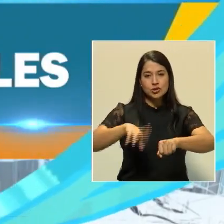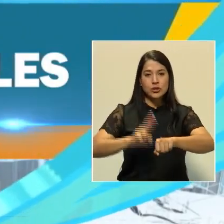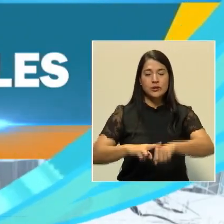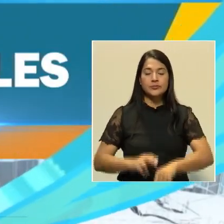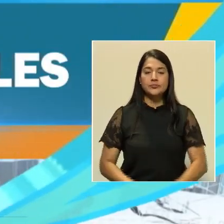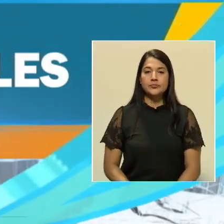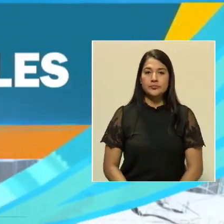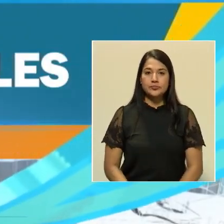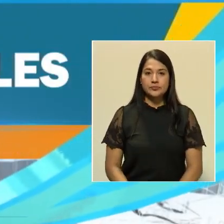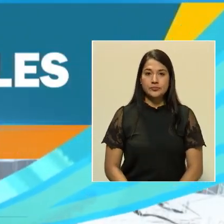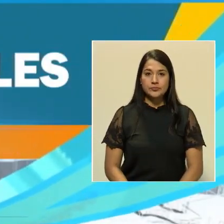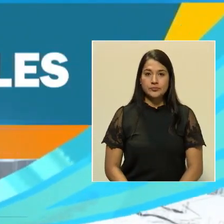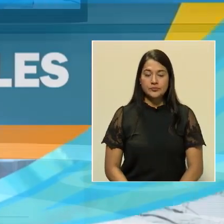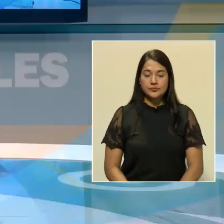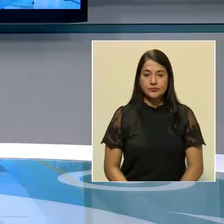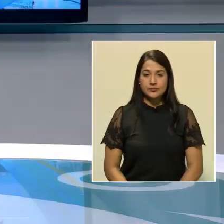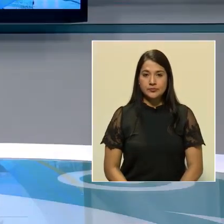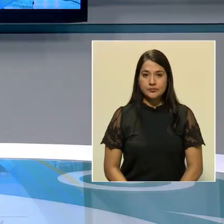nacional.